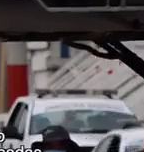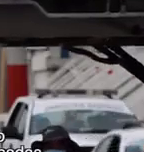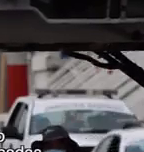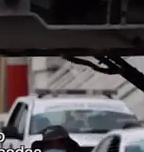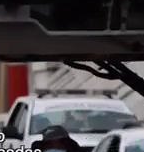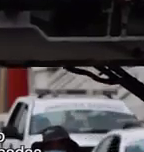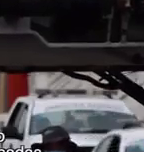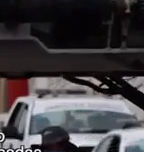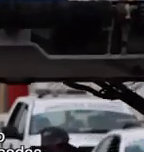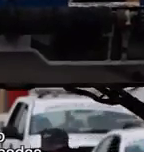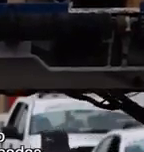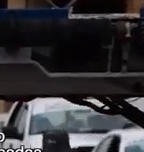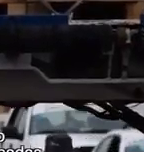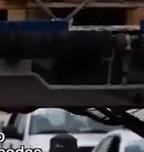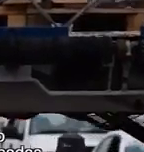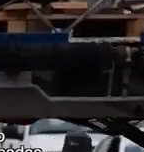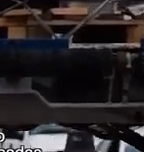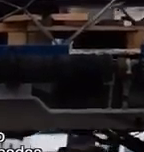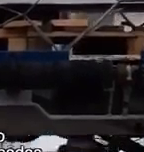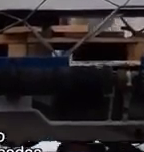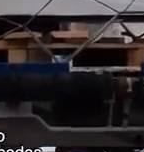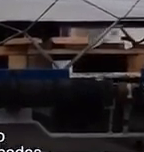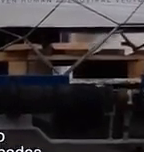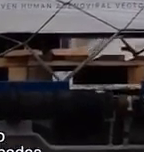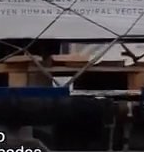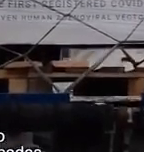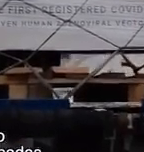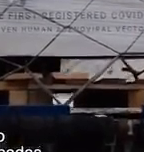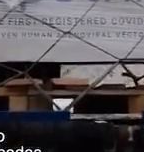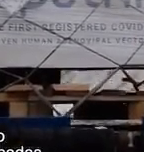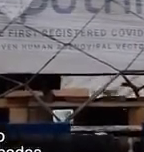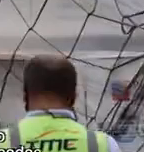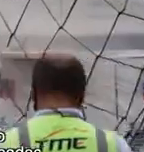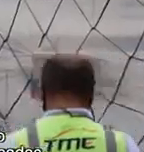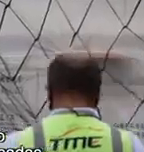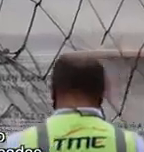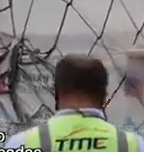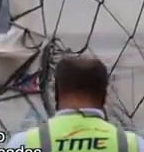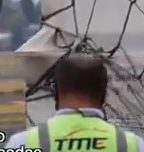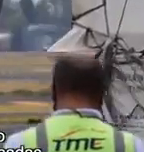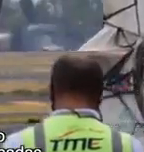Gamaleya. Desde el 23 de diciembre de 2020, México ha recibido